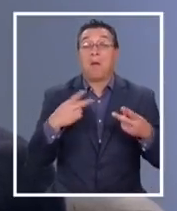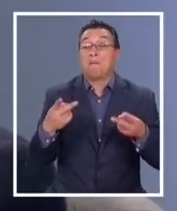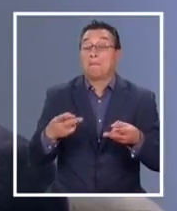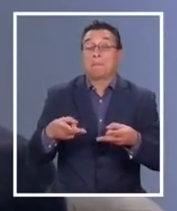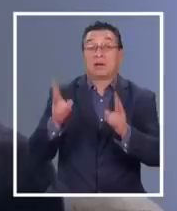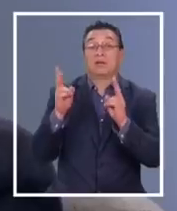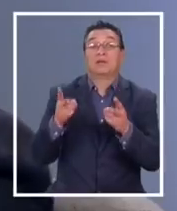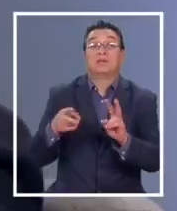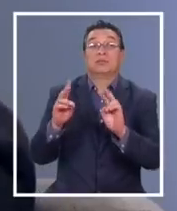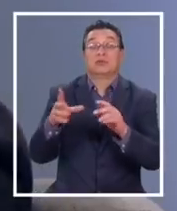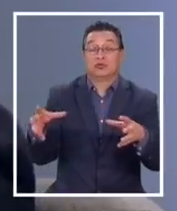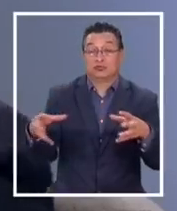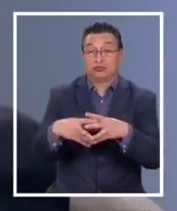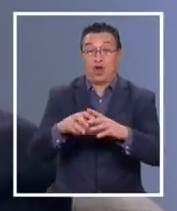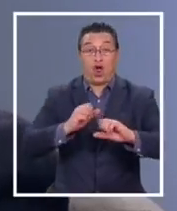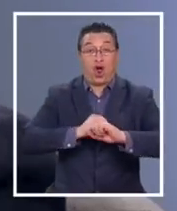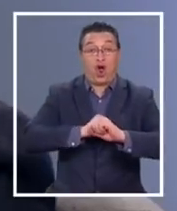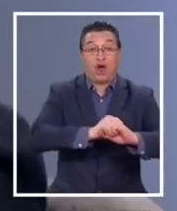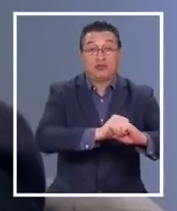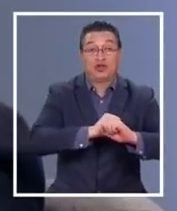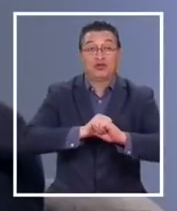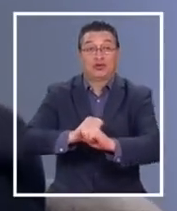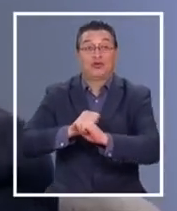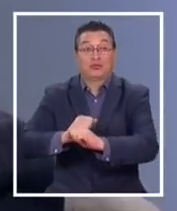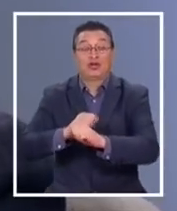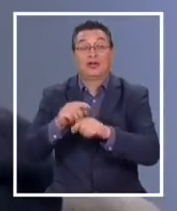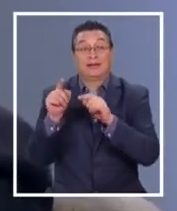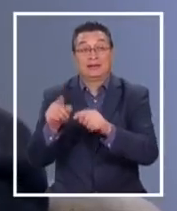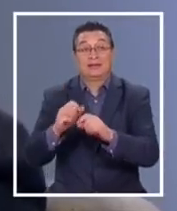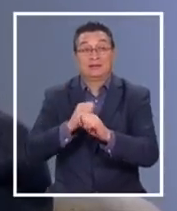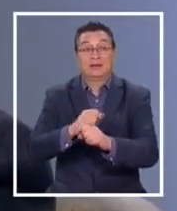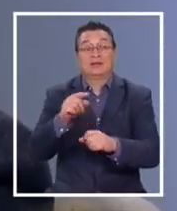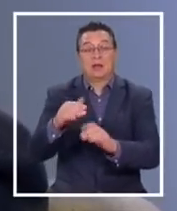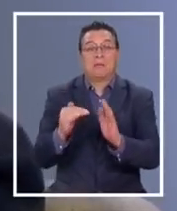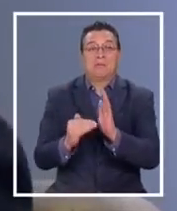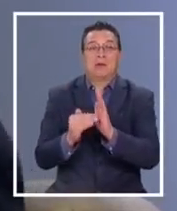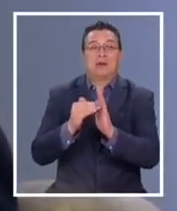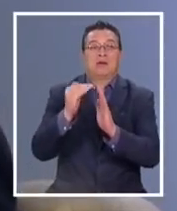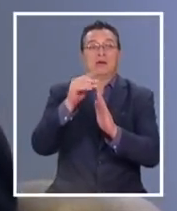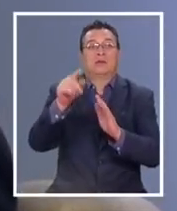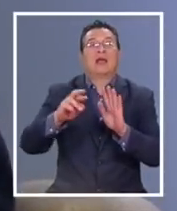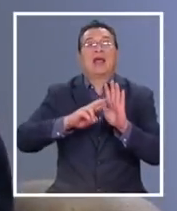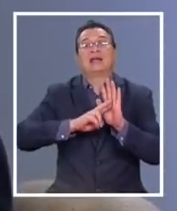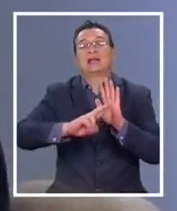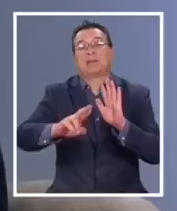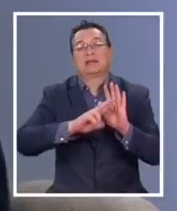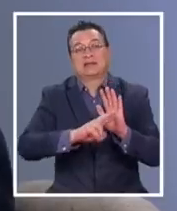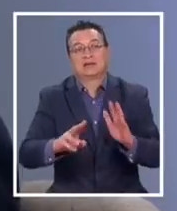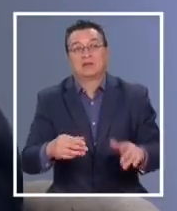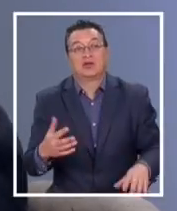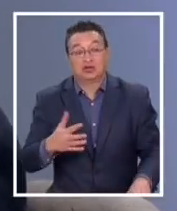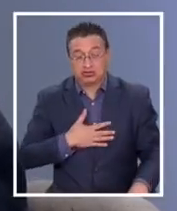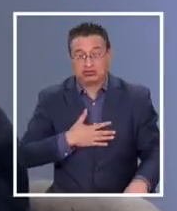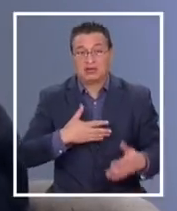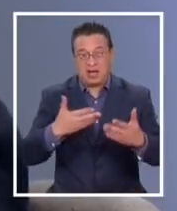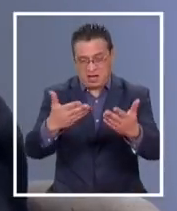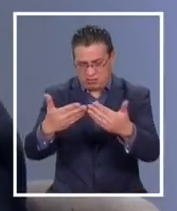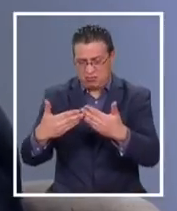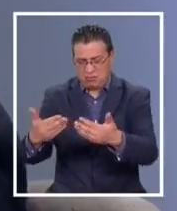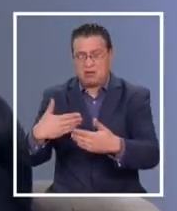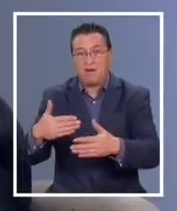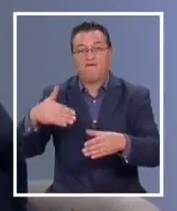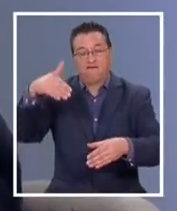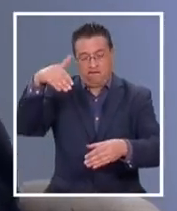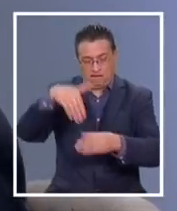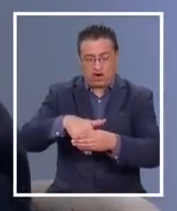permitirle a las oposiciones ficticiamente que crezcan en su representación. Así que yo los invito a que